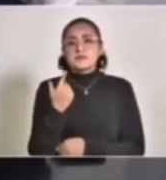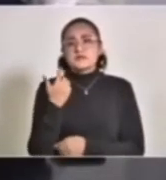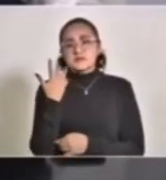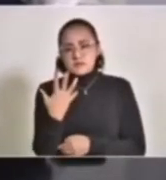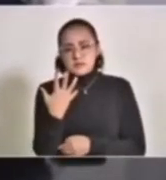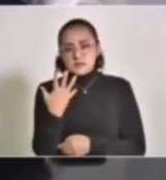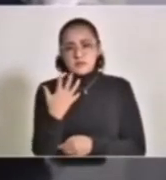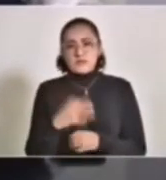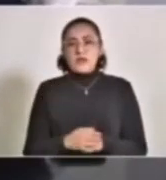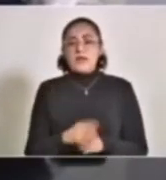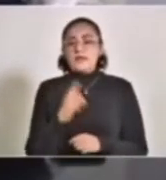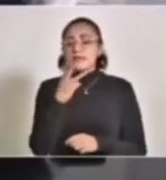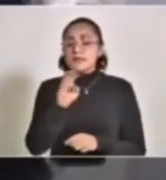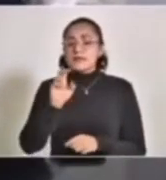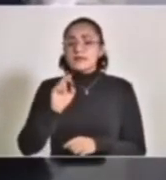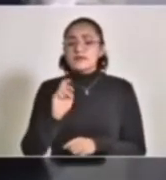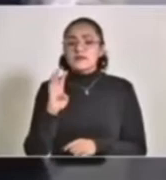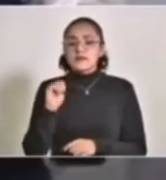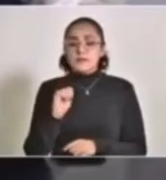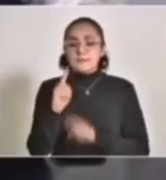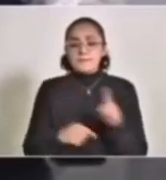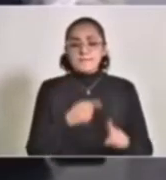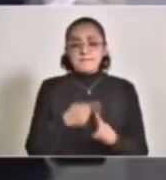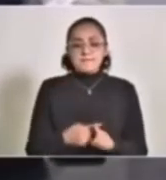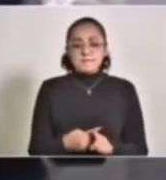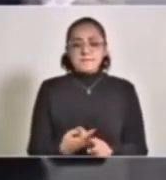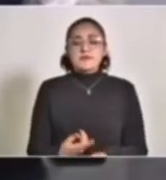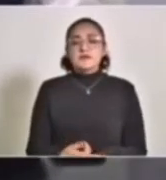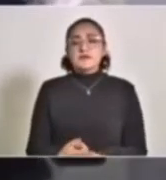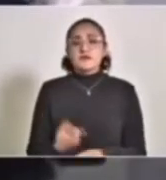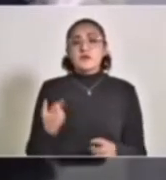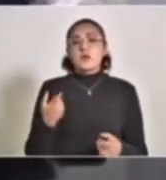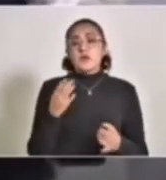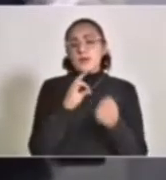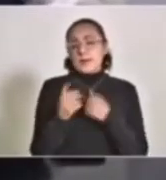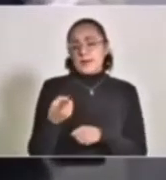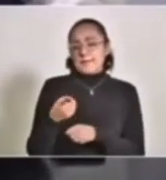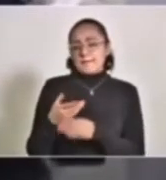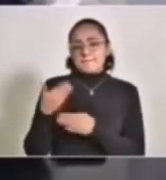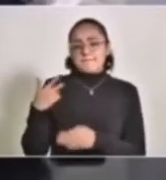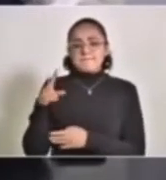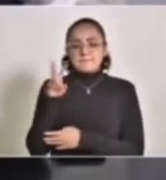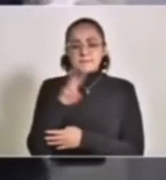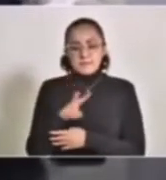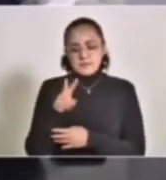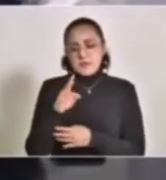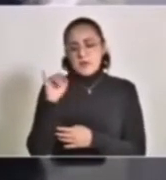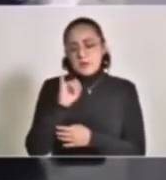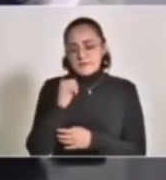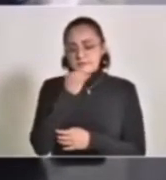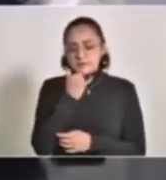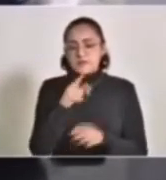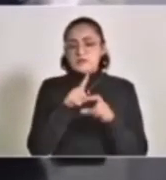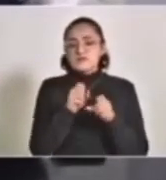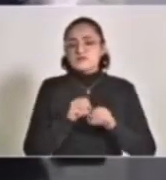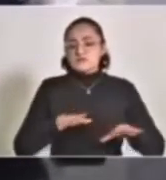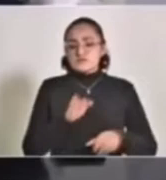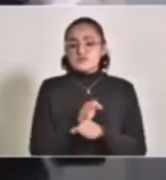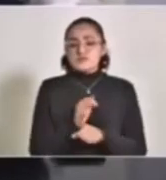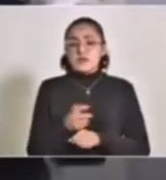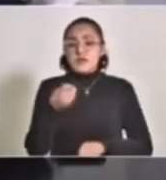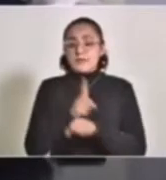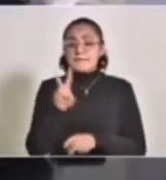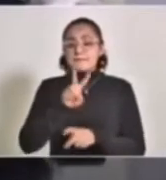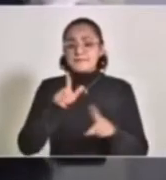33.475, 339 más en comparación del día jueves, distribuidos de la siguiente manera. Al corte